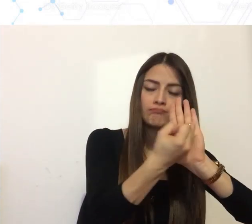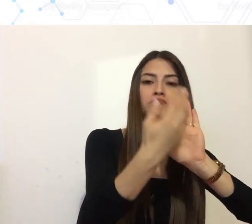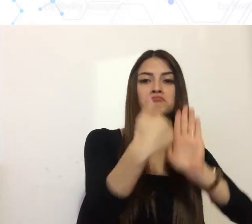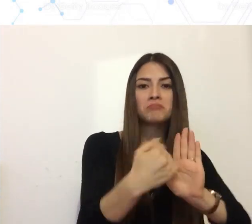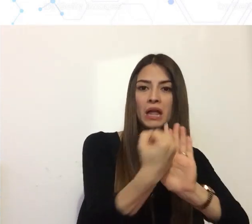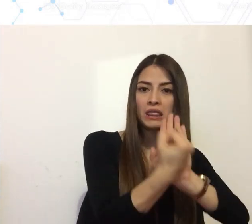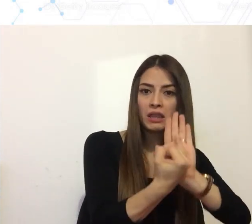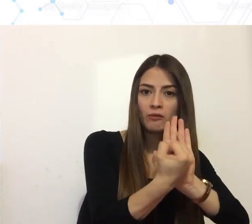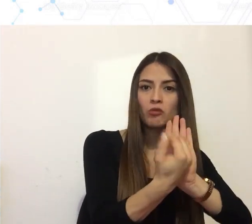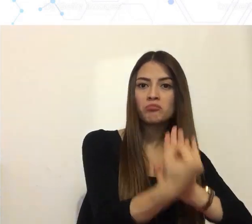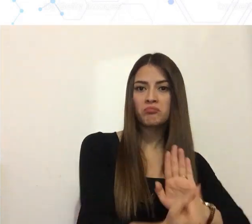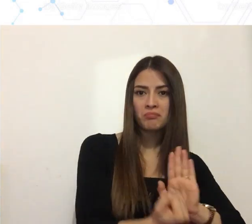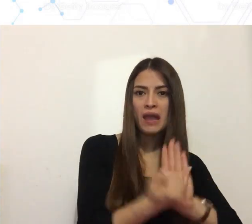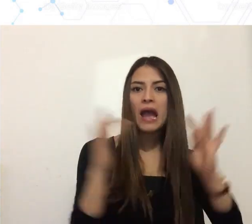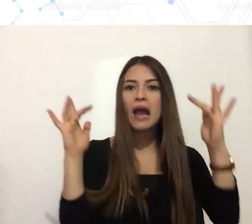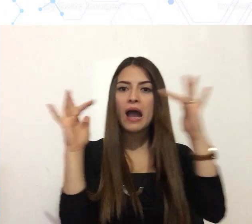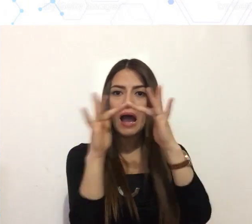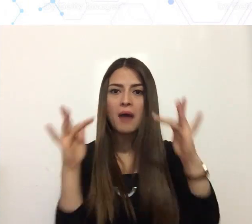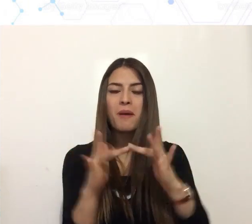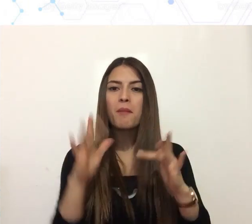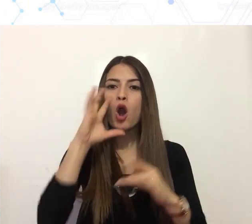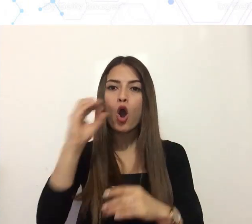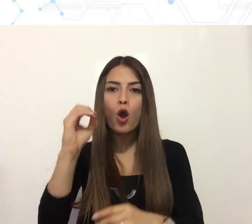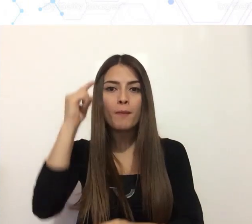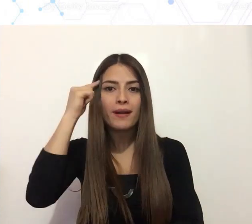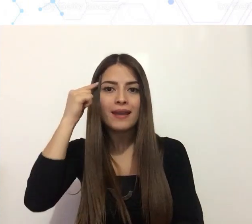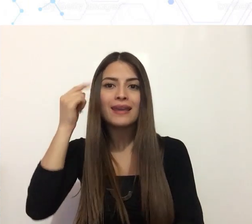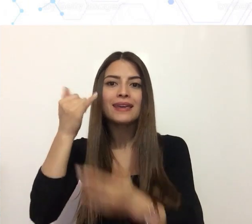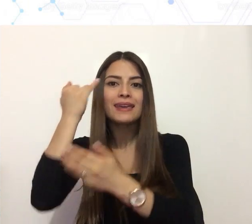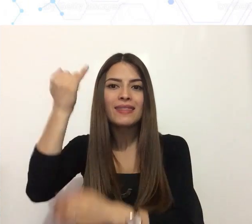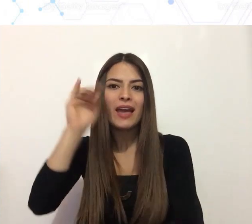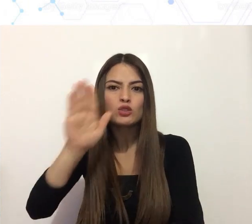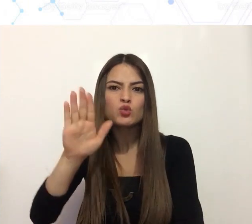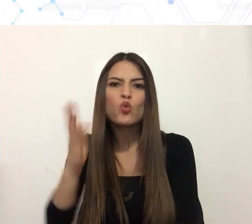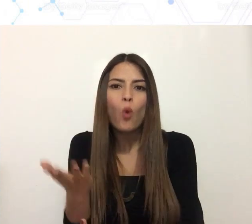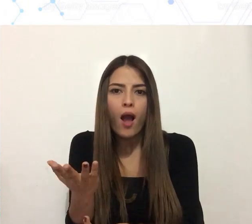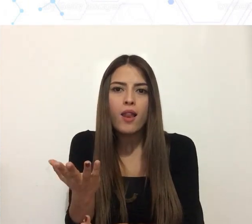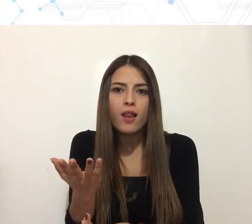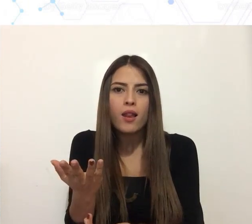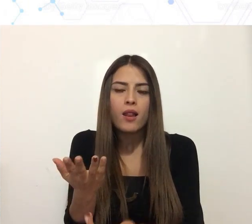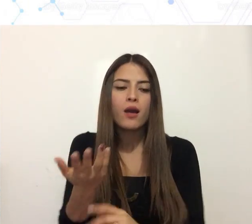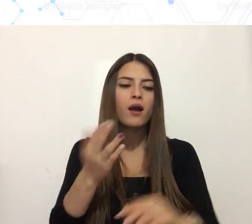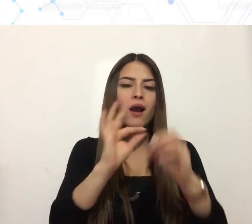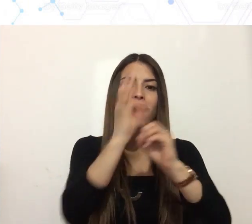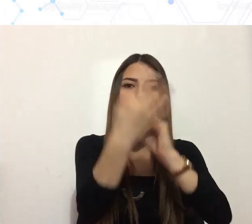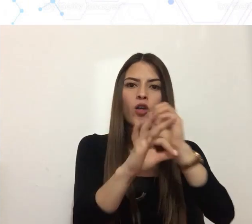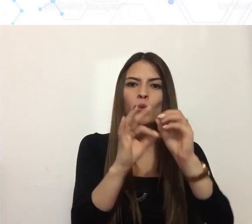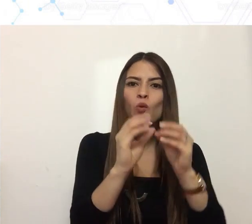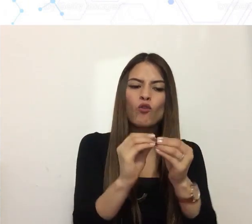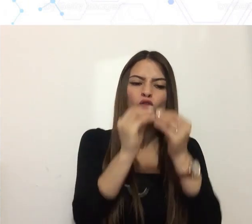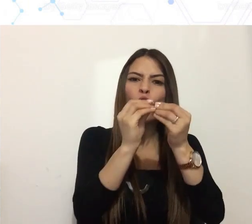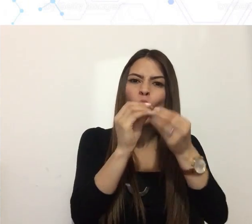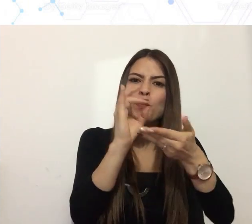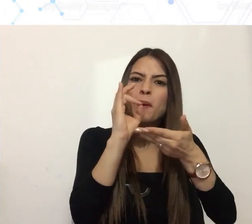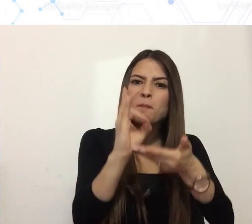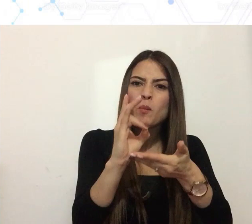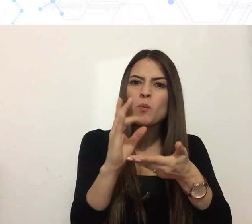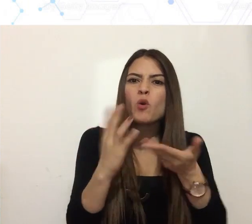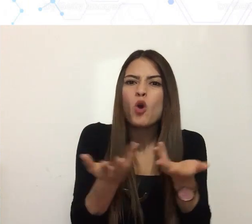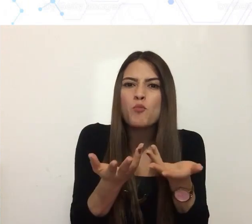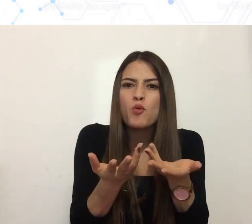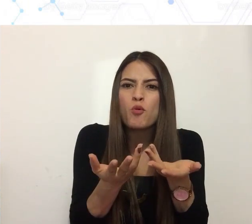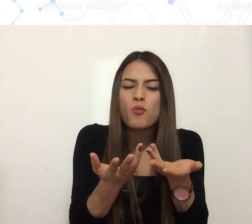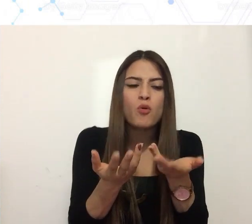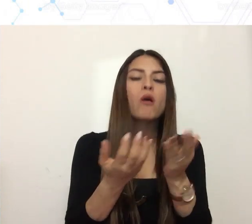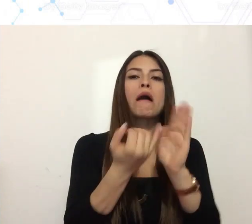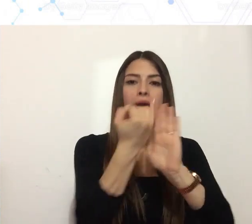propuesto por el señor Ernest Rutherford y aquí tendremos el modelo atómico descrito por el señor Niels Bohr. Importante